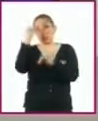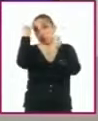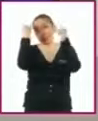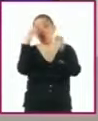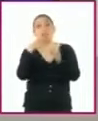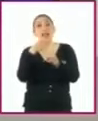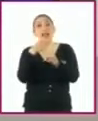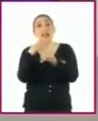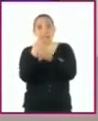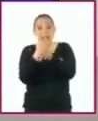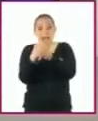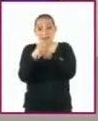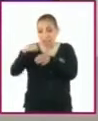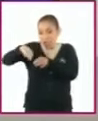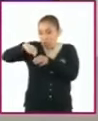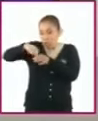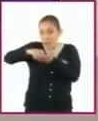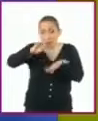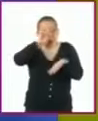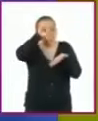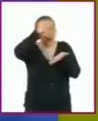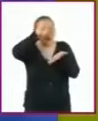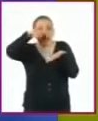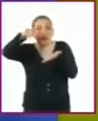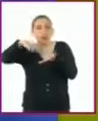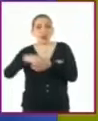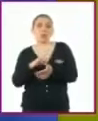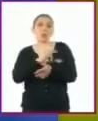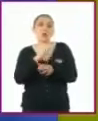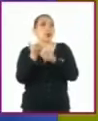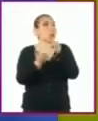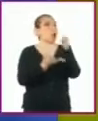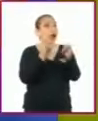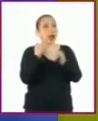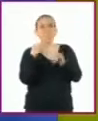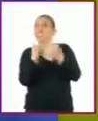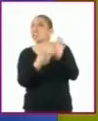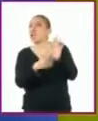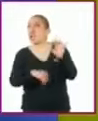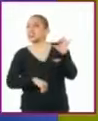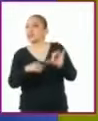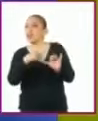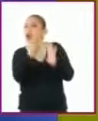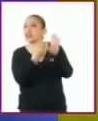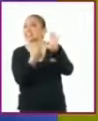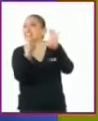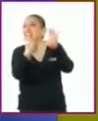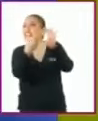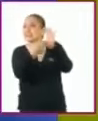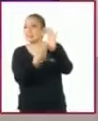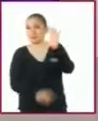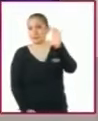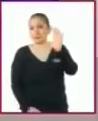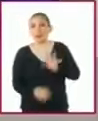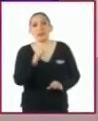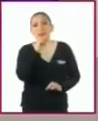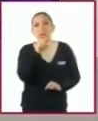usar café diluido para darle más realismo. Pueden jugar a adivinar la actividad dibujada.